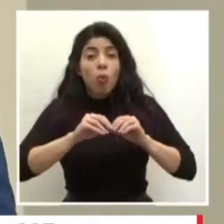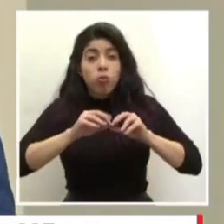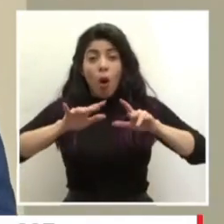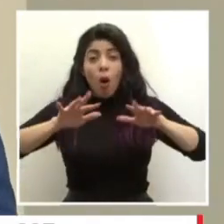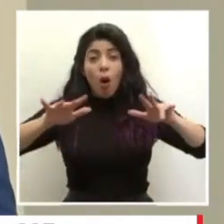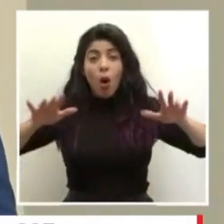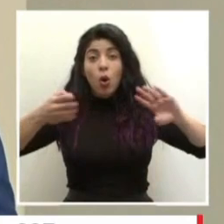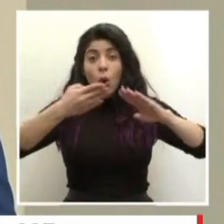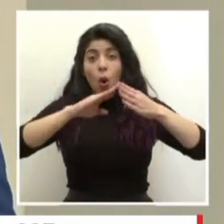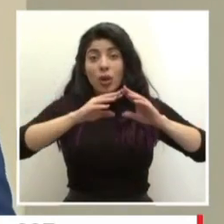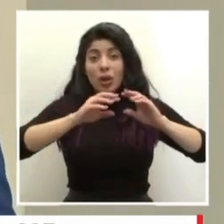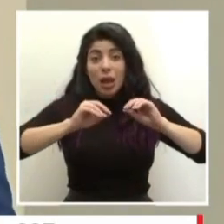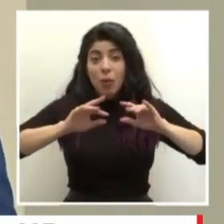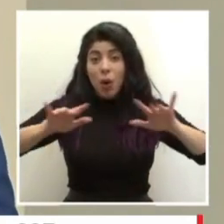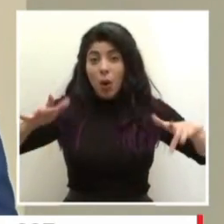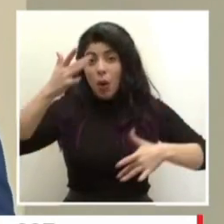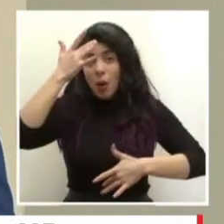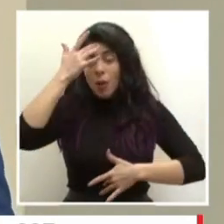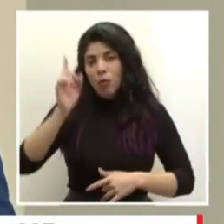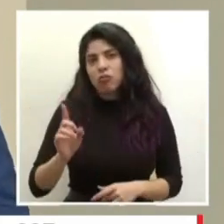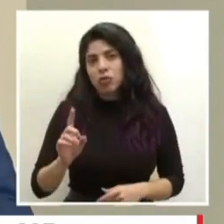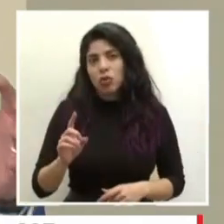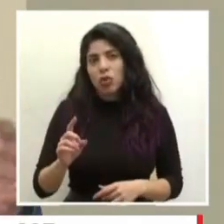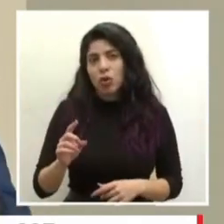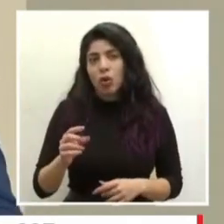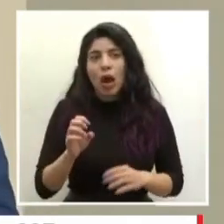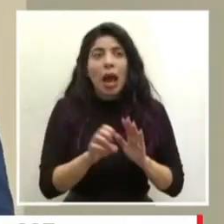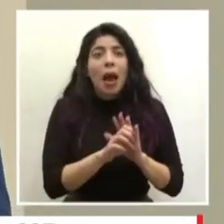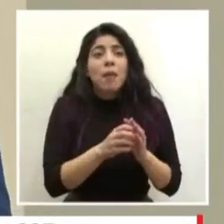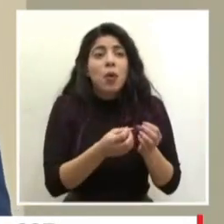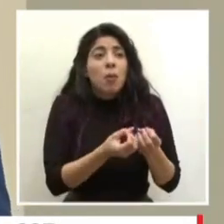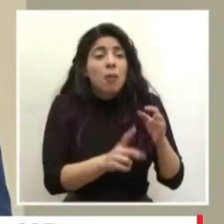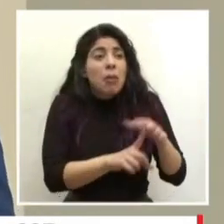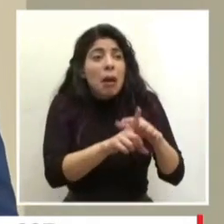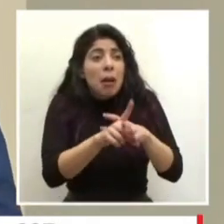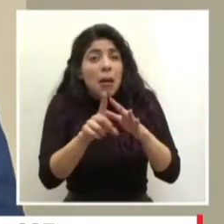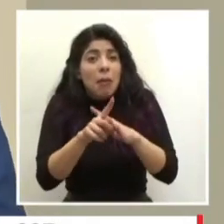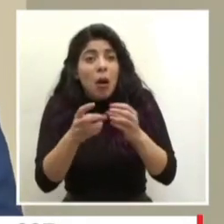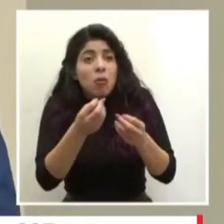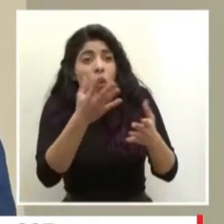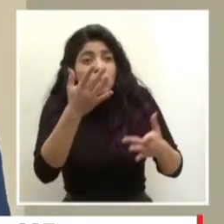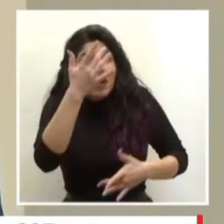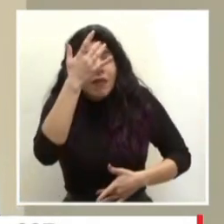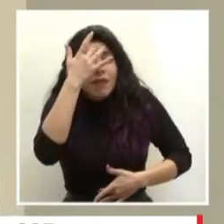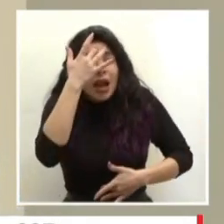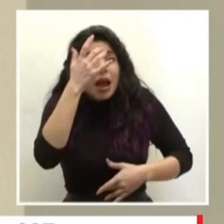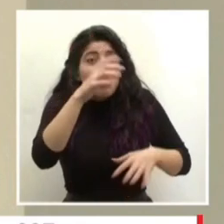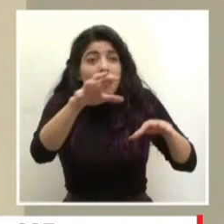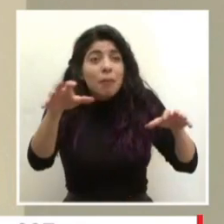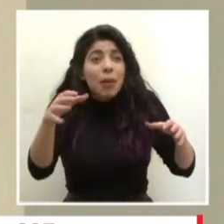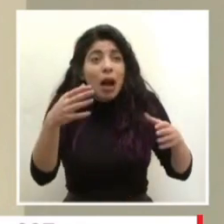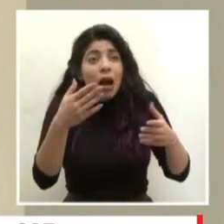ampliada en donde tenemos casos que están brotando, están surgiendo de forma espontánea en diferentes partes del